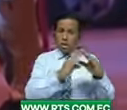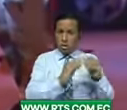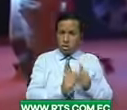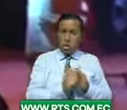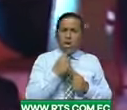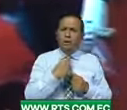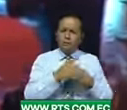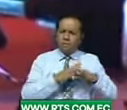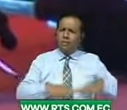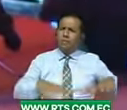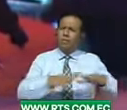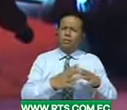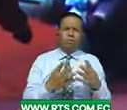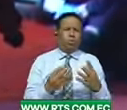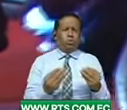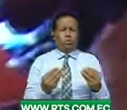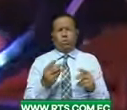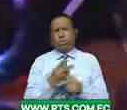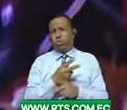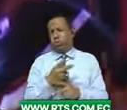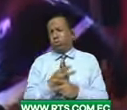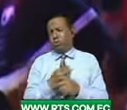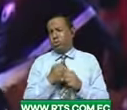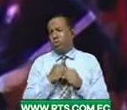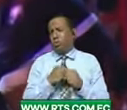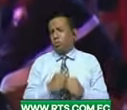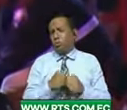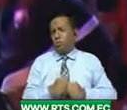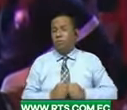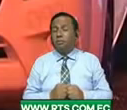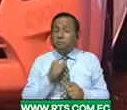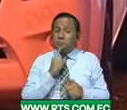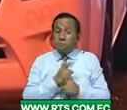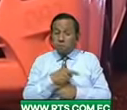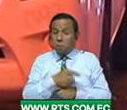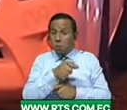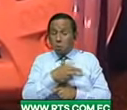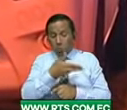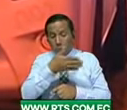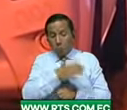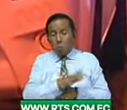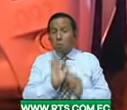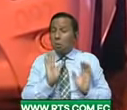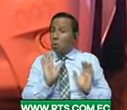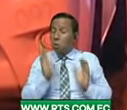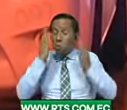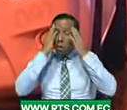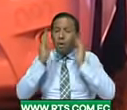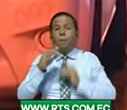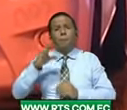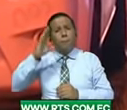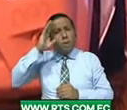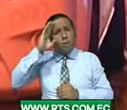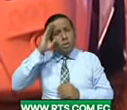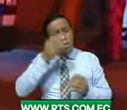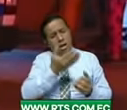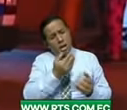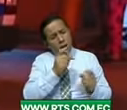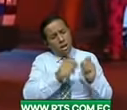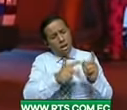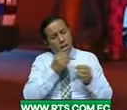sur de la ciudad es de mucho cuidado. Aparentemente haber estado herido. La policía no quiso dar declaraciones, pues se